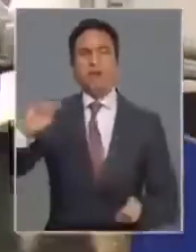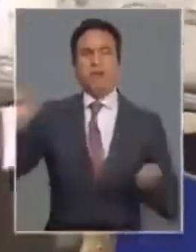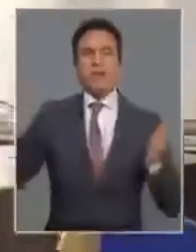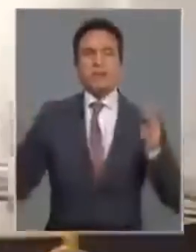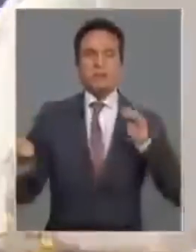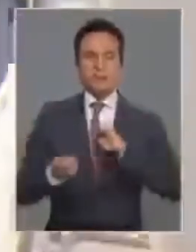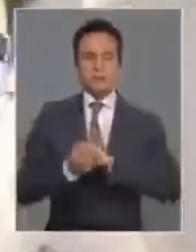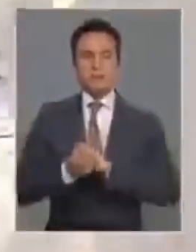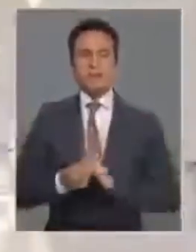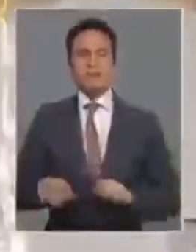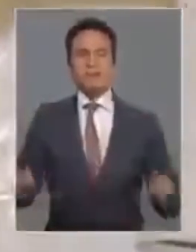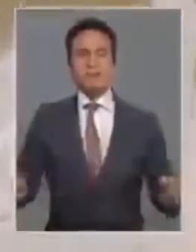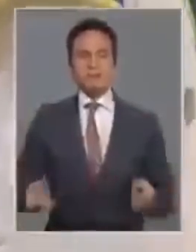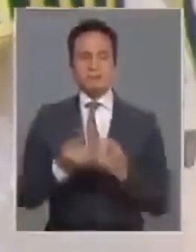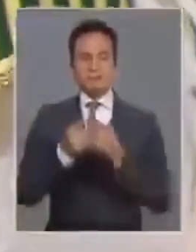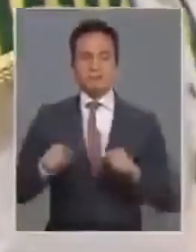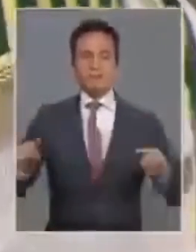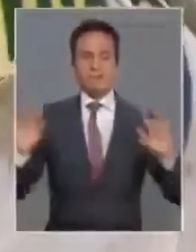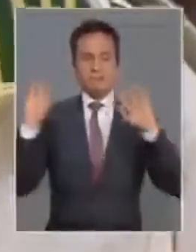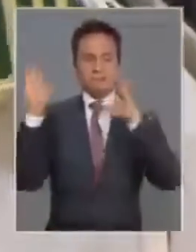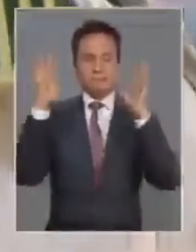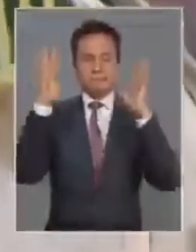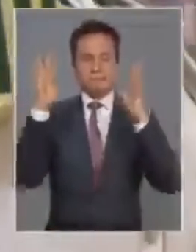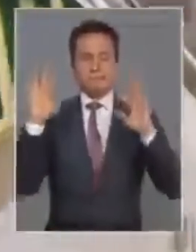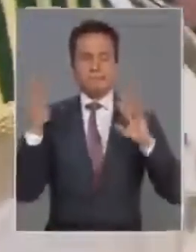evolución. Porque no te dijo policía,